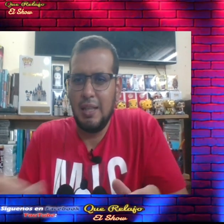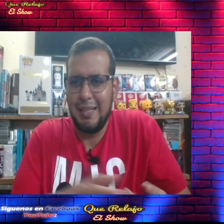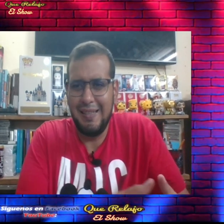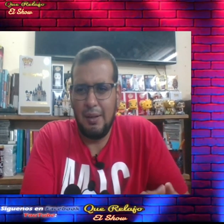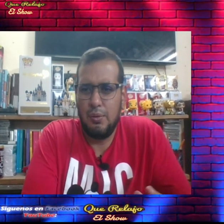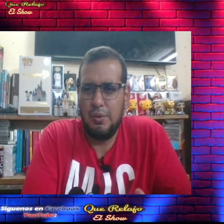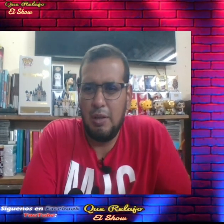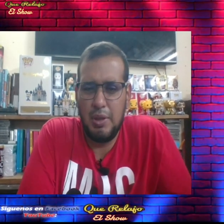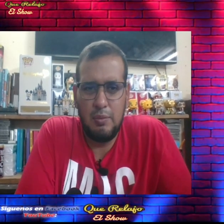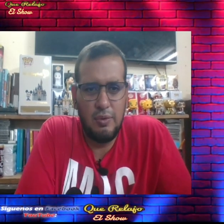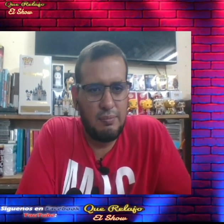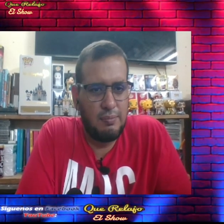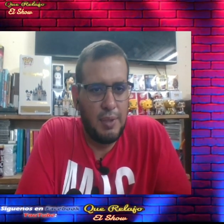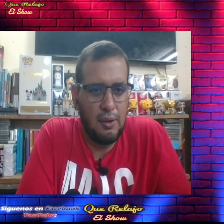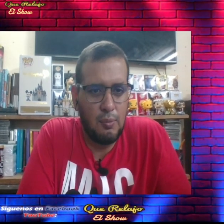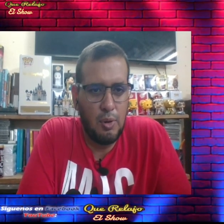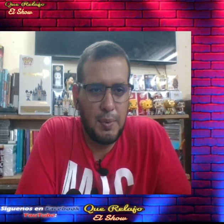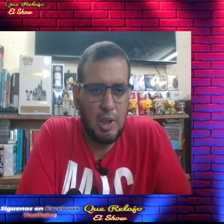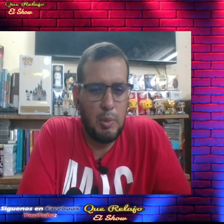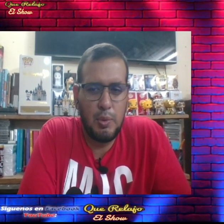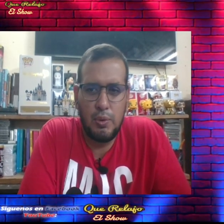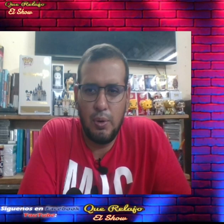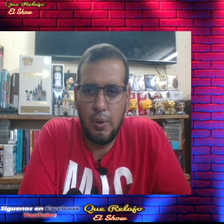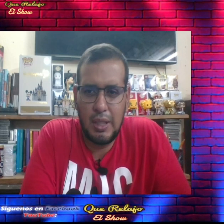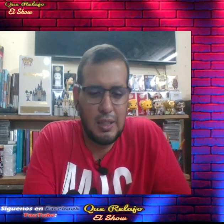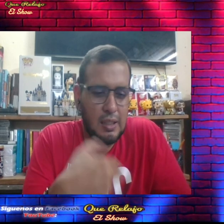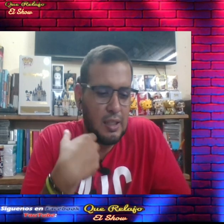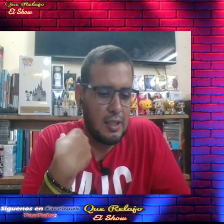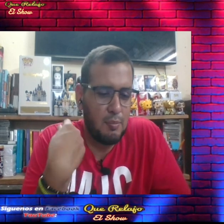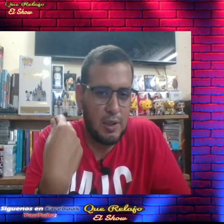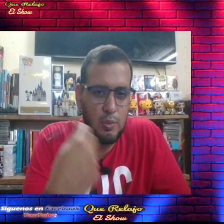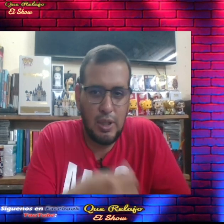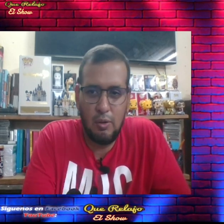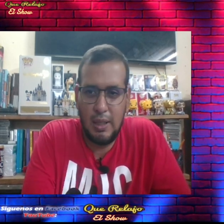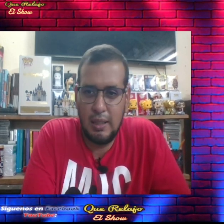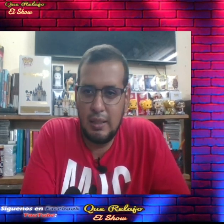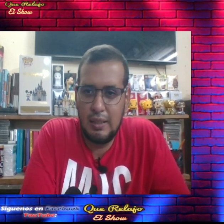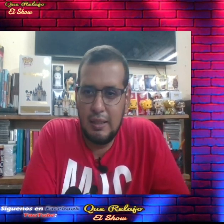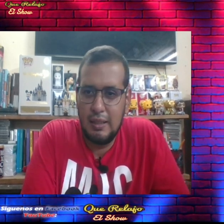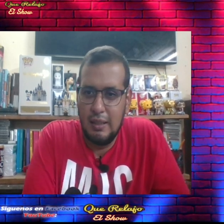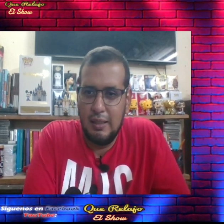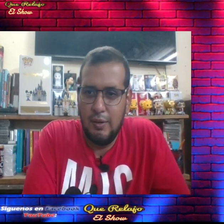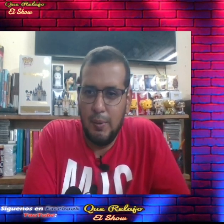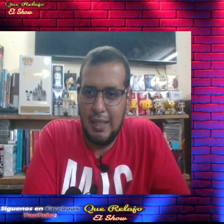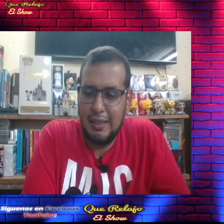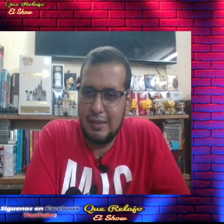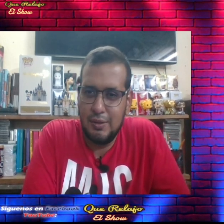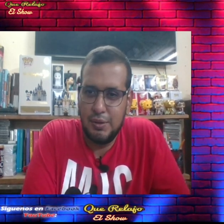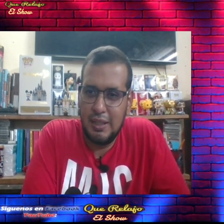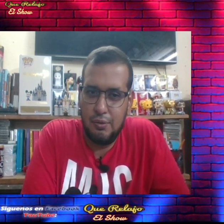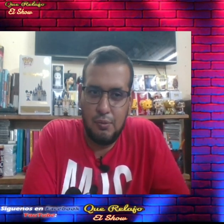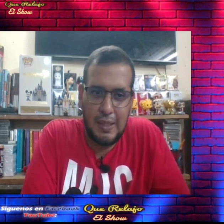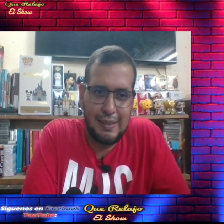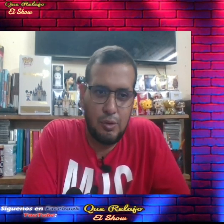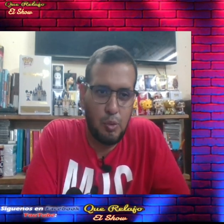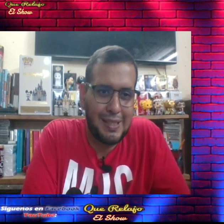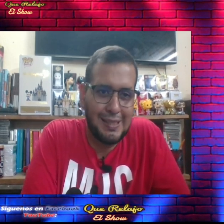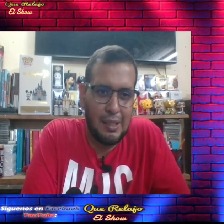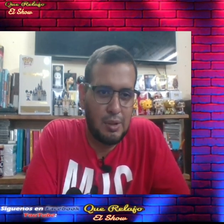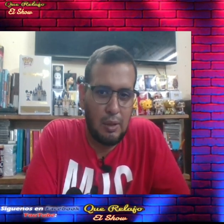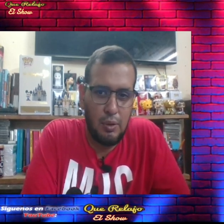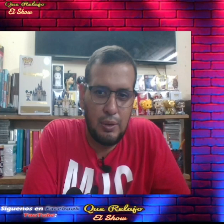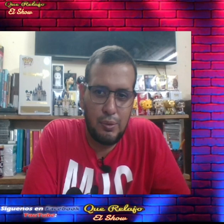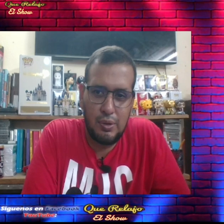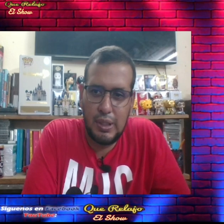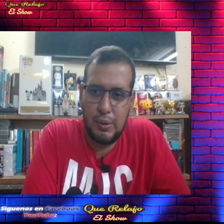Moreno. Quizá no contra el prismo. Pero volvemos a lo mismo, no logran entender que el PRIismo ya no vale. No vale, no tiene sus bases